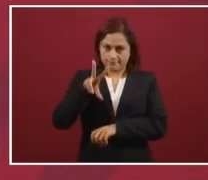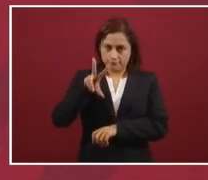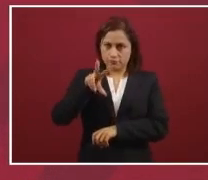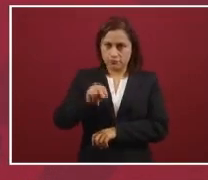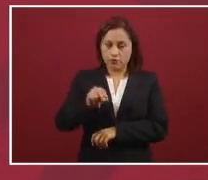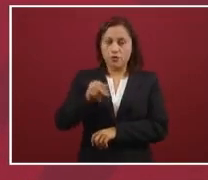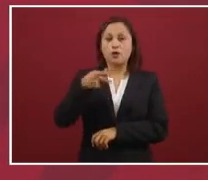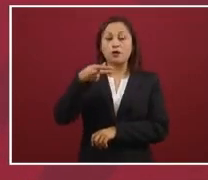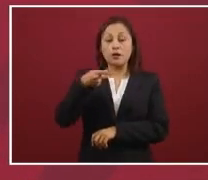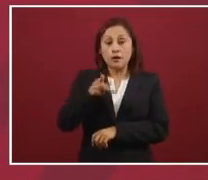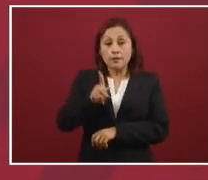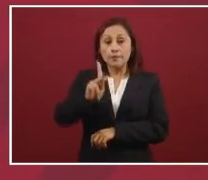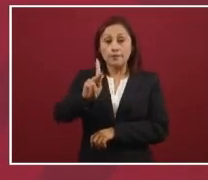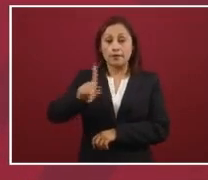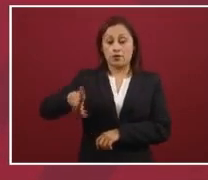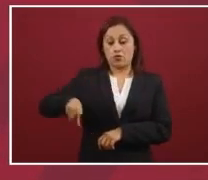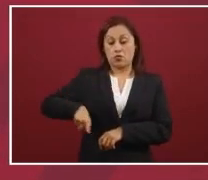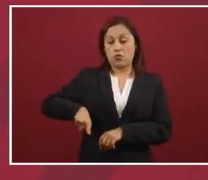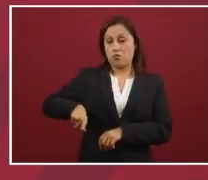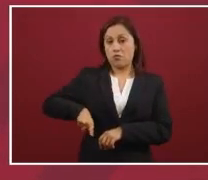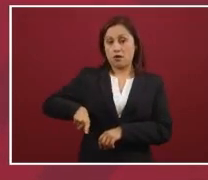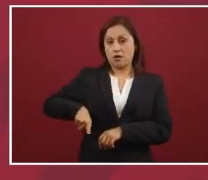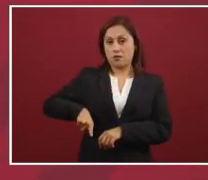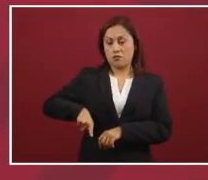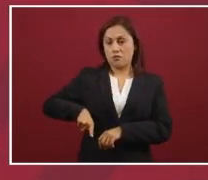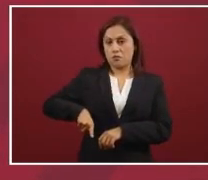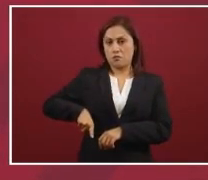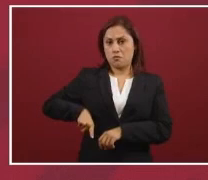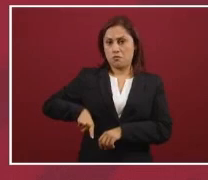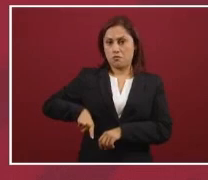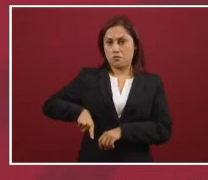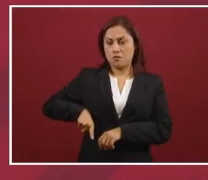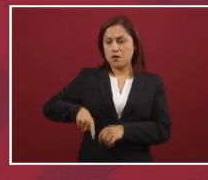pero tiene la encomienda de